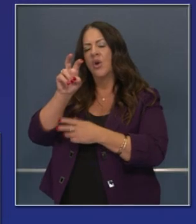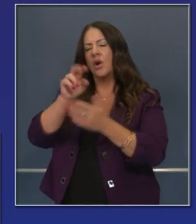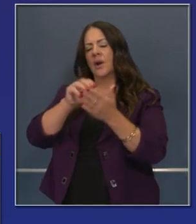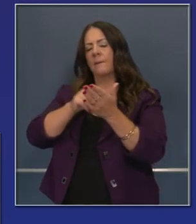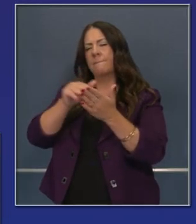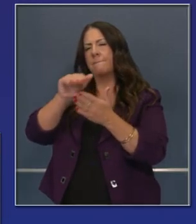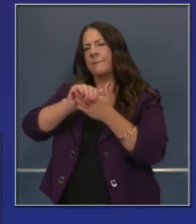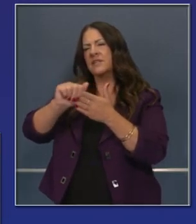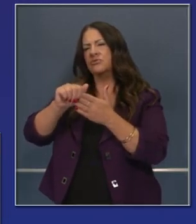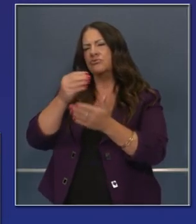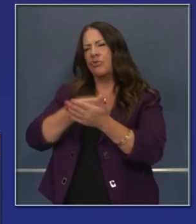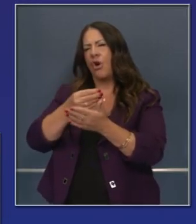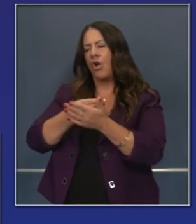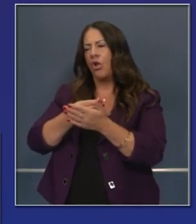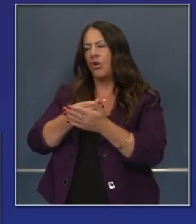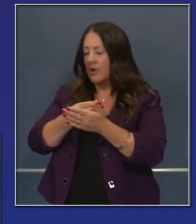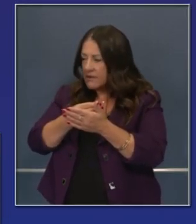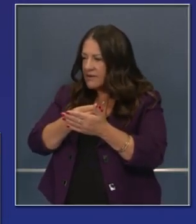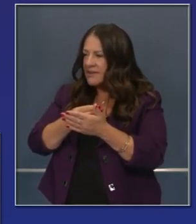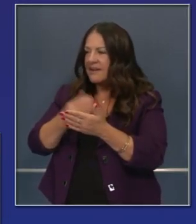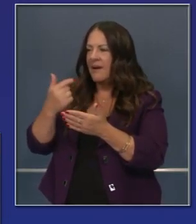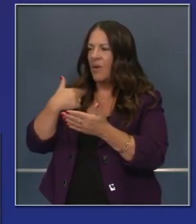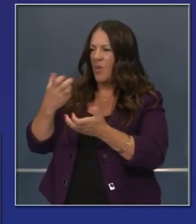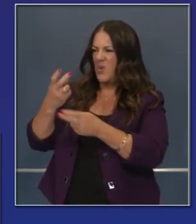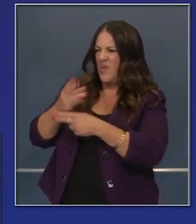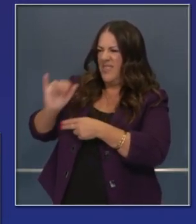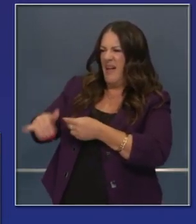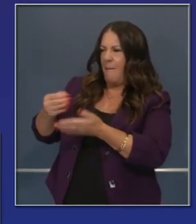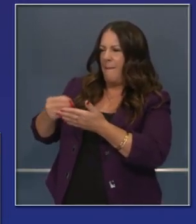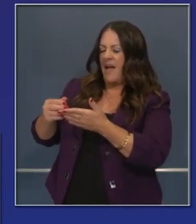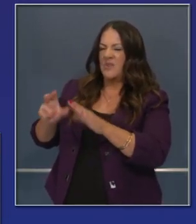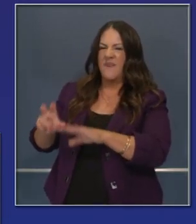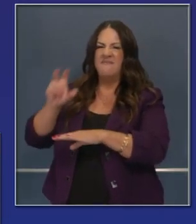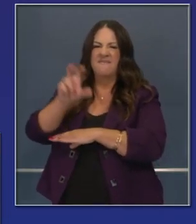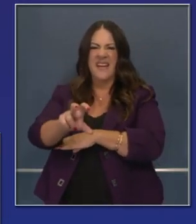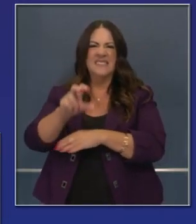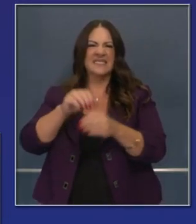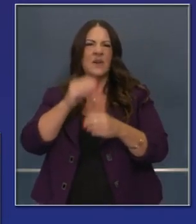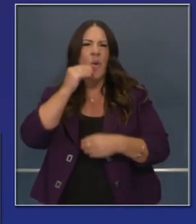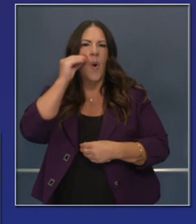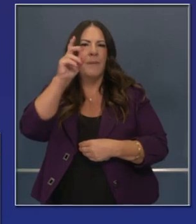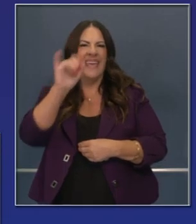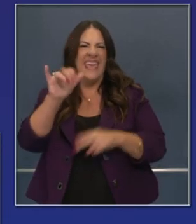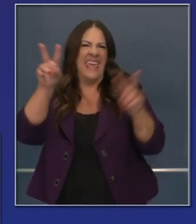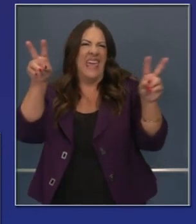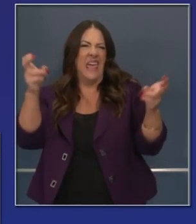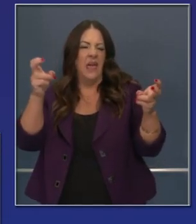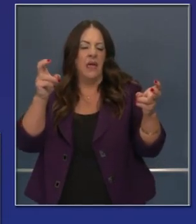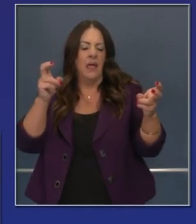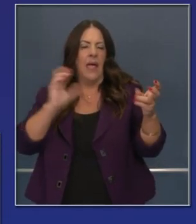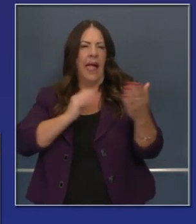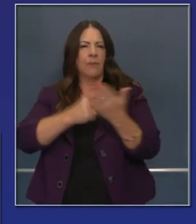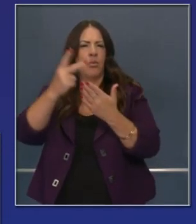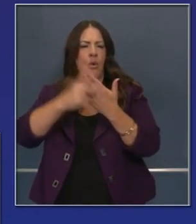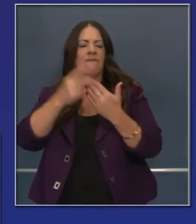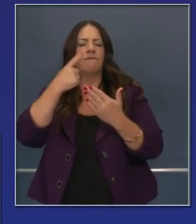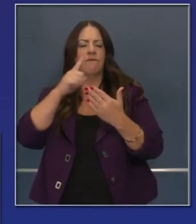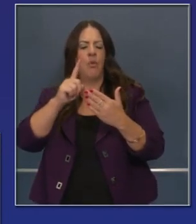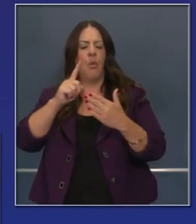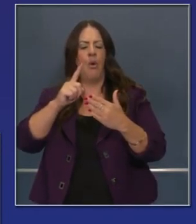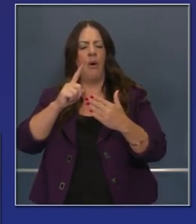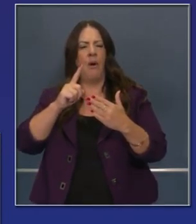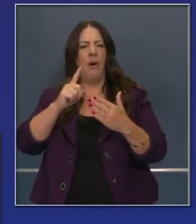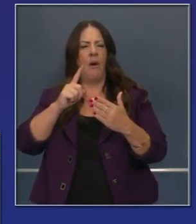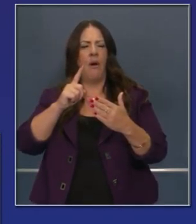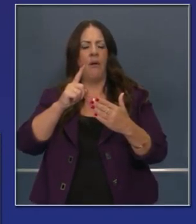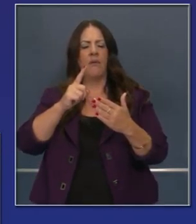COVID-19, $200 millones adicionales que ahora queremos invertir en el financiamiento de HomeKey. Esperamos de esta